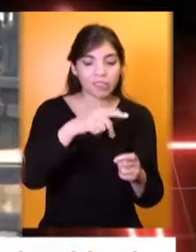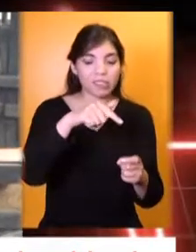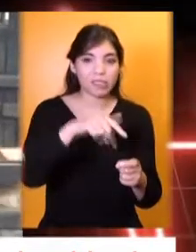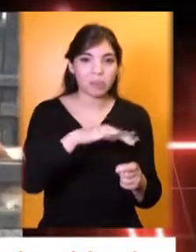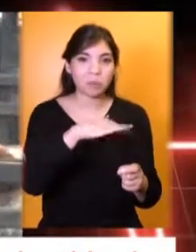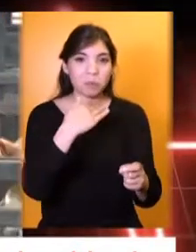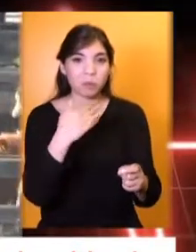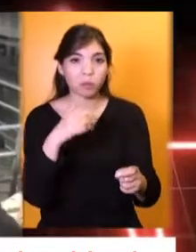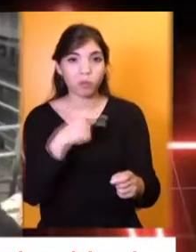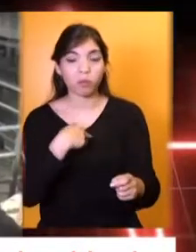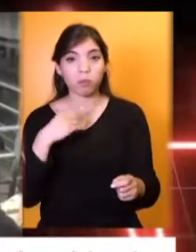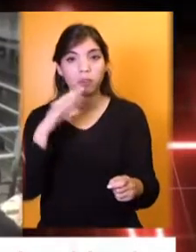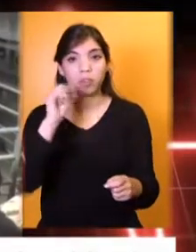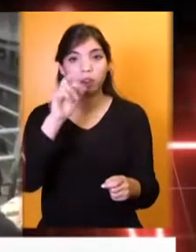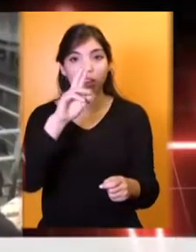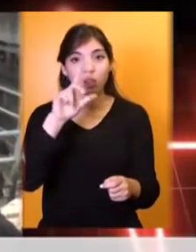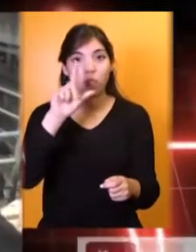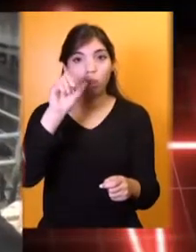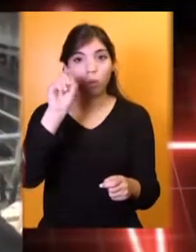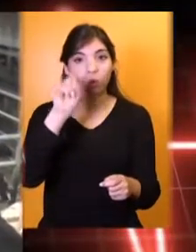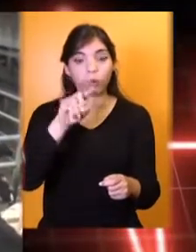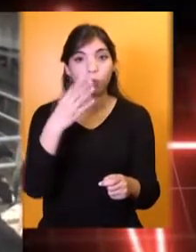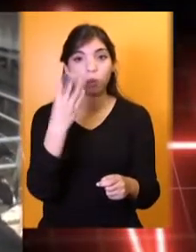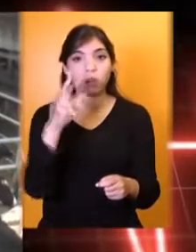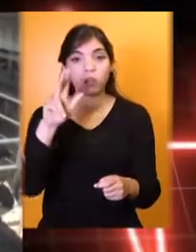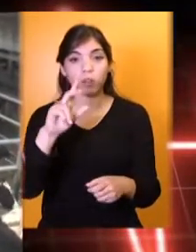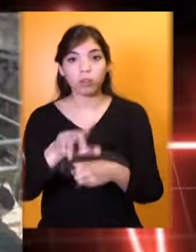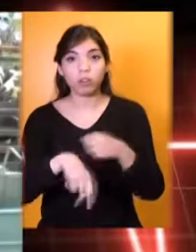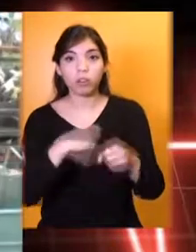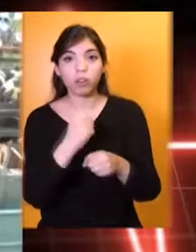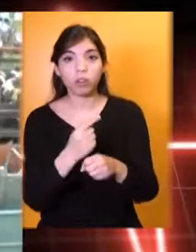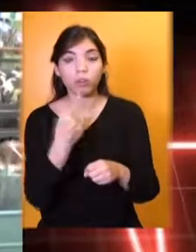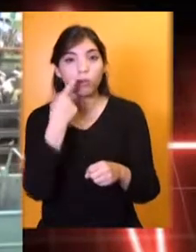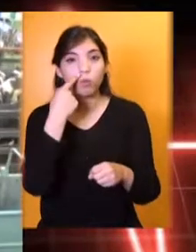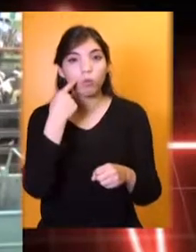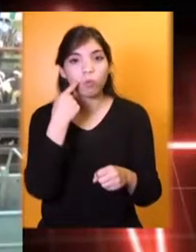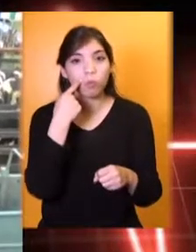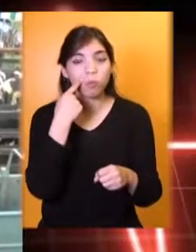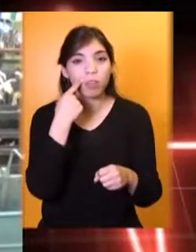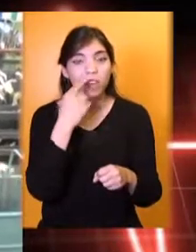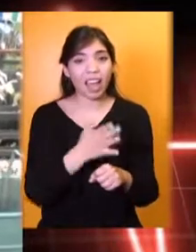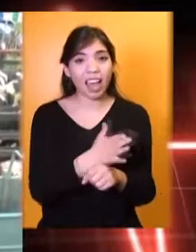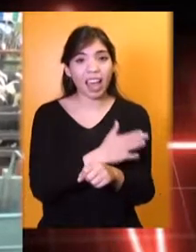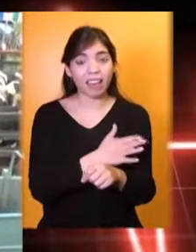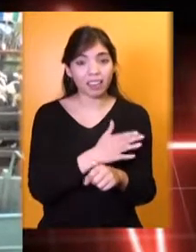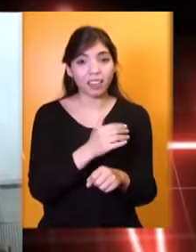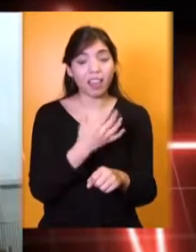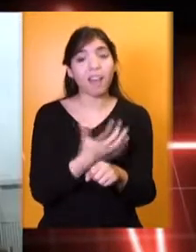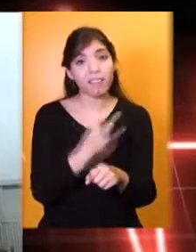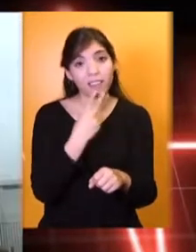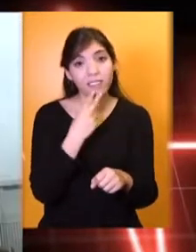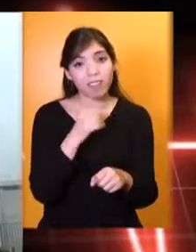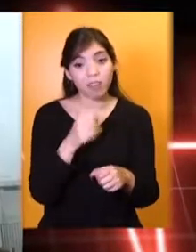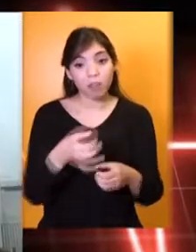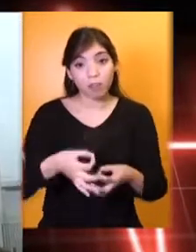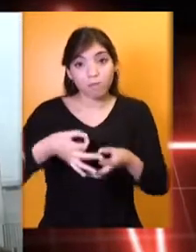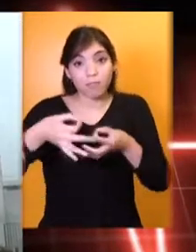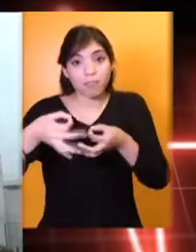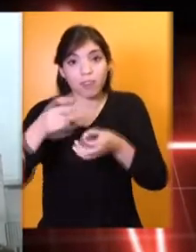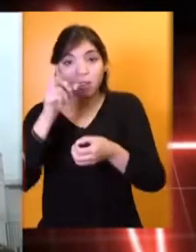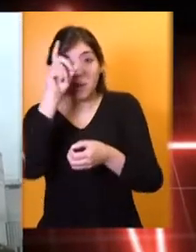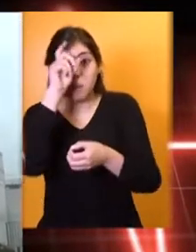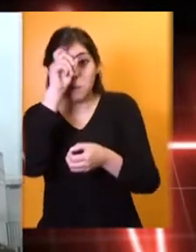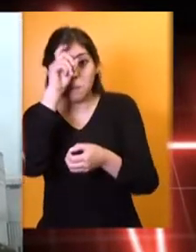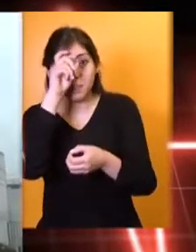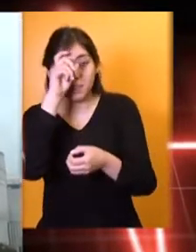muerte. Se trata de Carlos Vidal Varas, de 48 años, hombre que posterior al ataque del animal fue trasladado hasta el